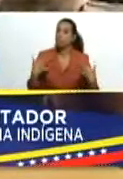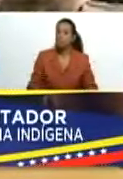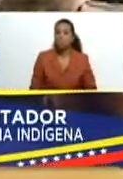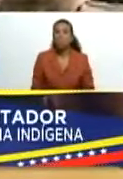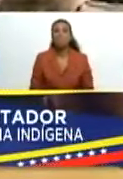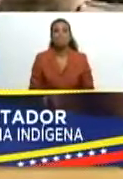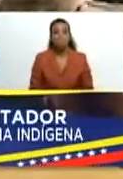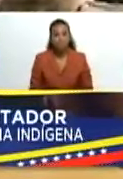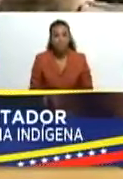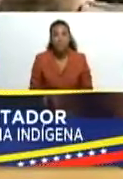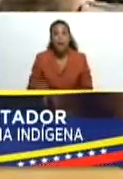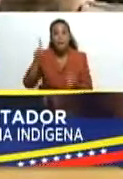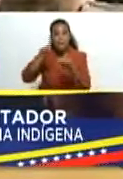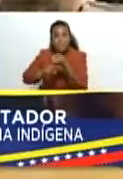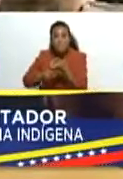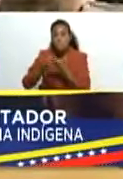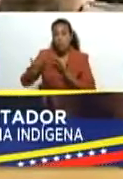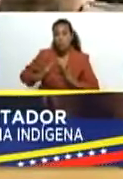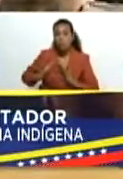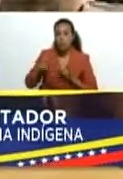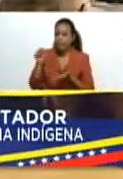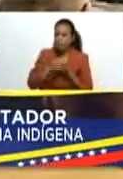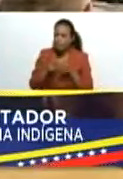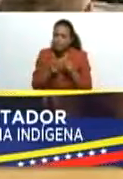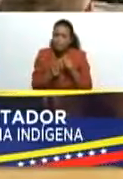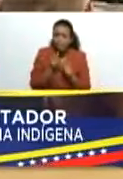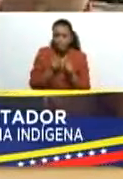Silvia me escribió.